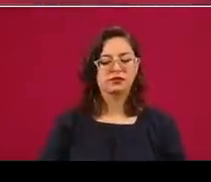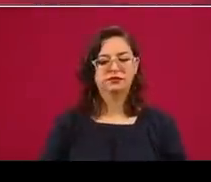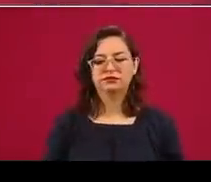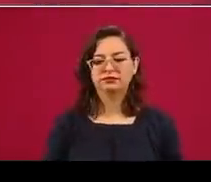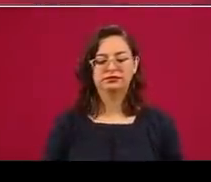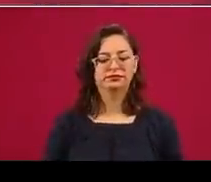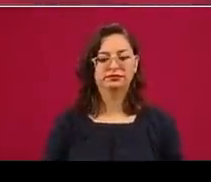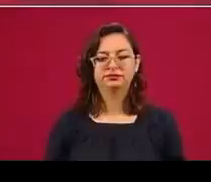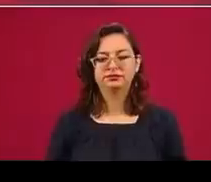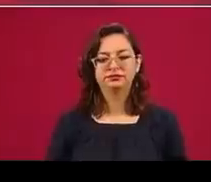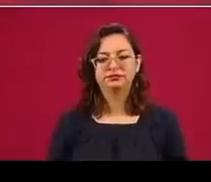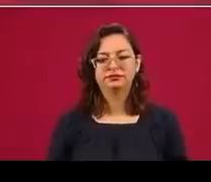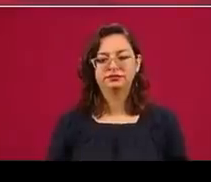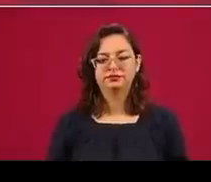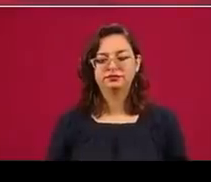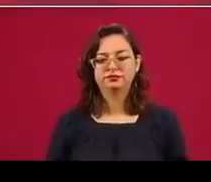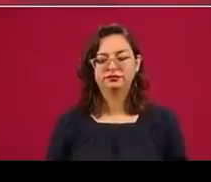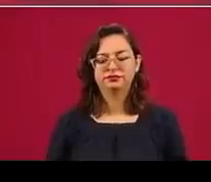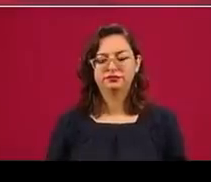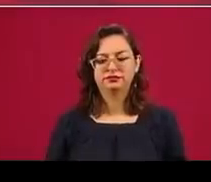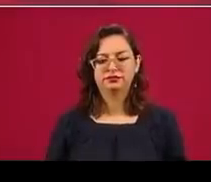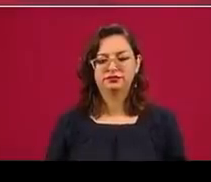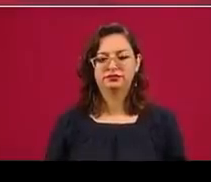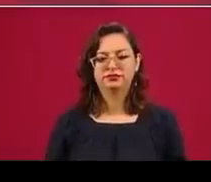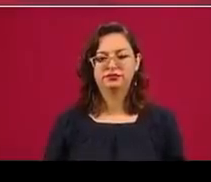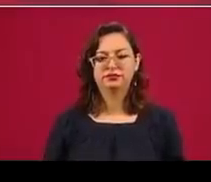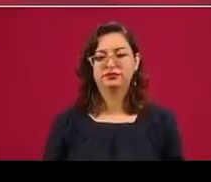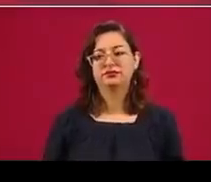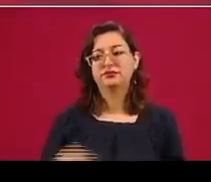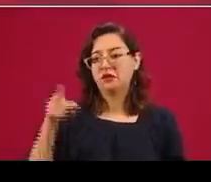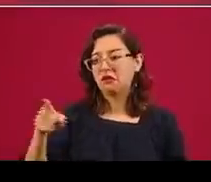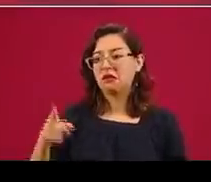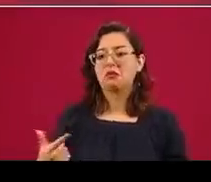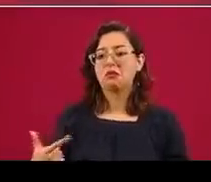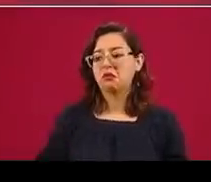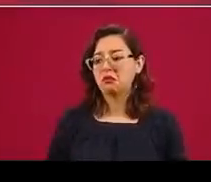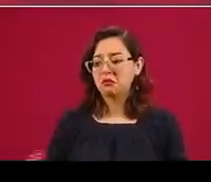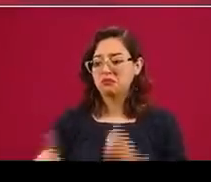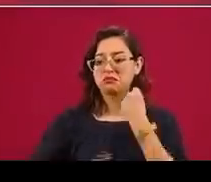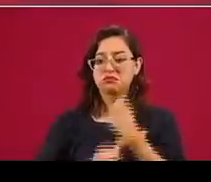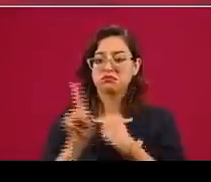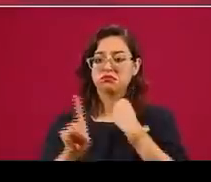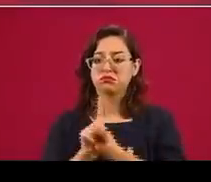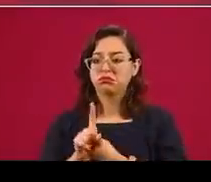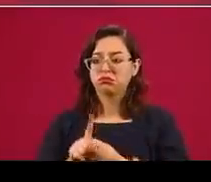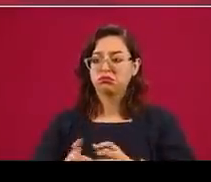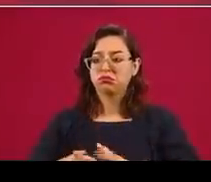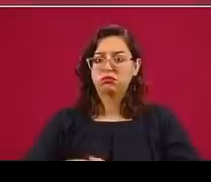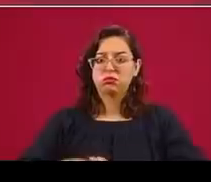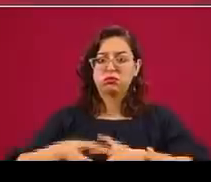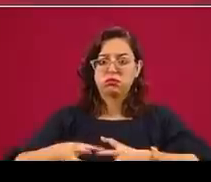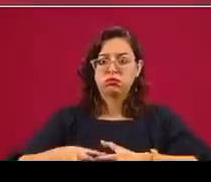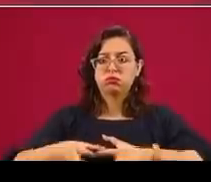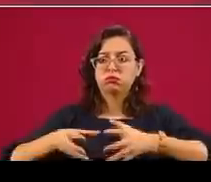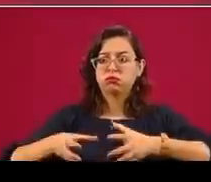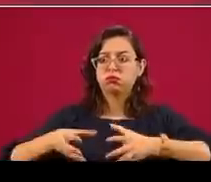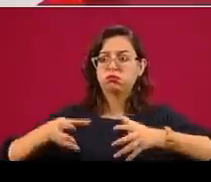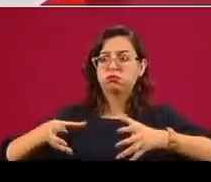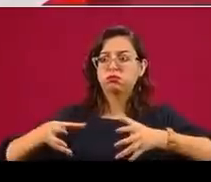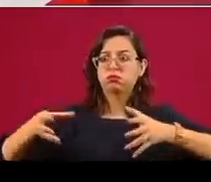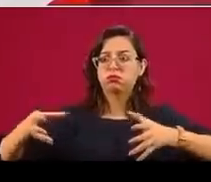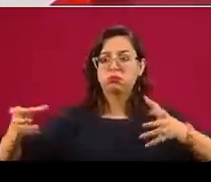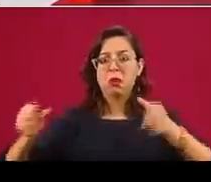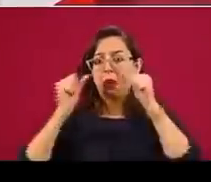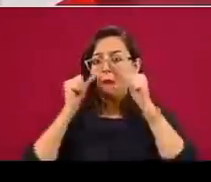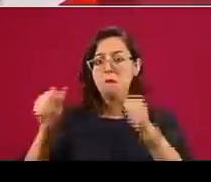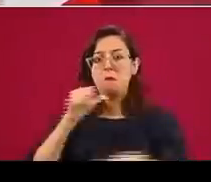Entonces, creció mucho el problema, lo dejaron crecer,